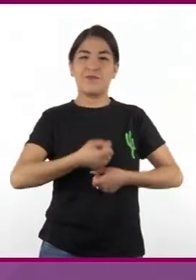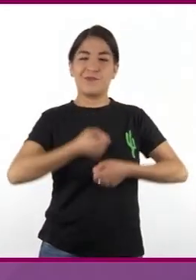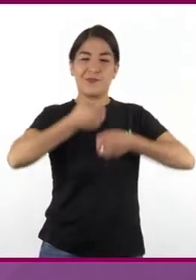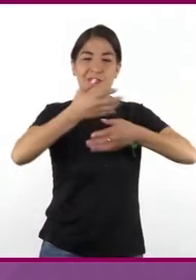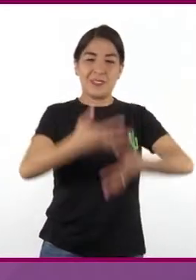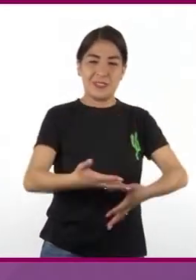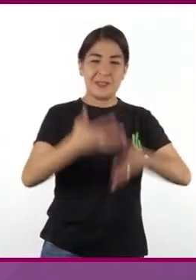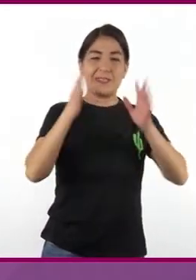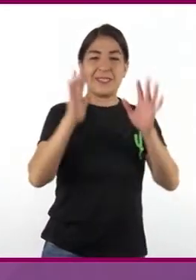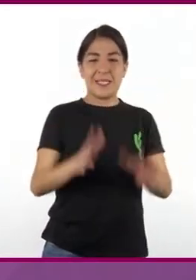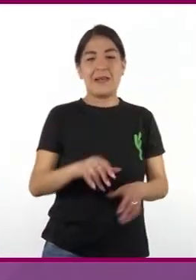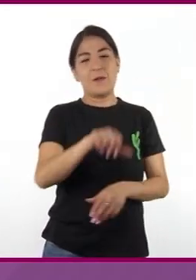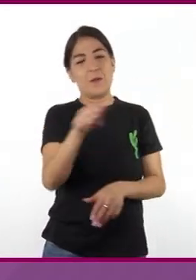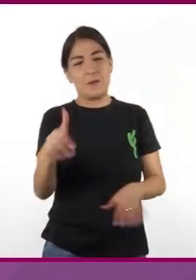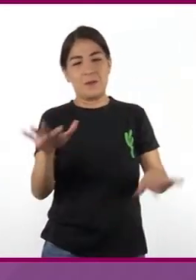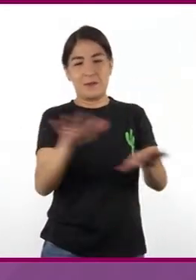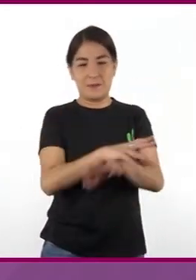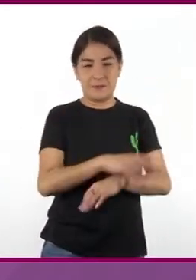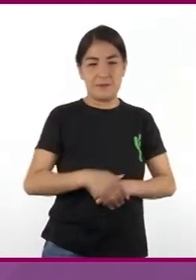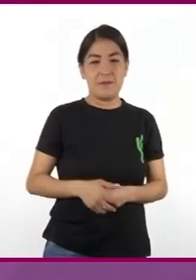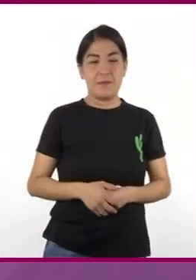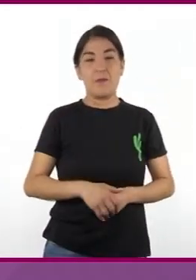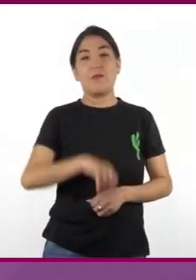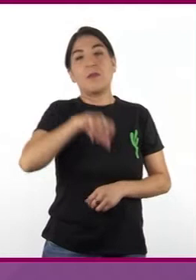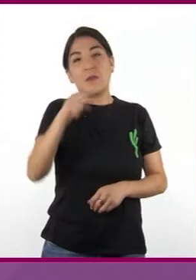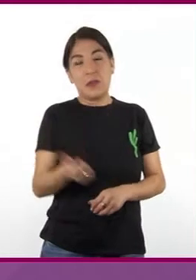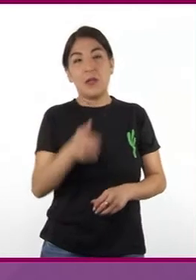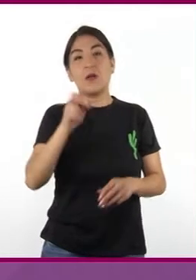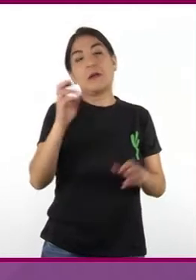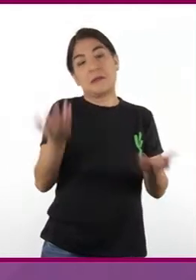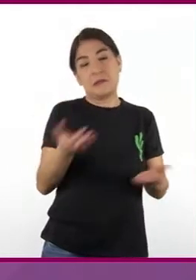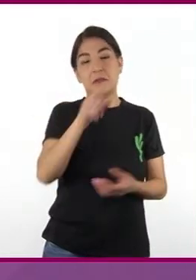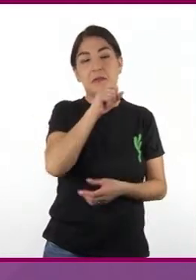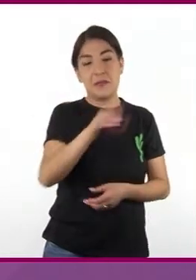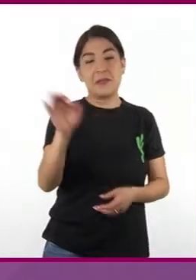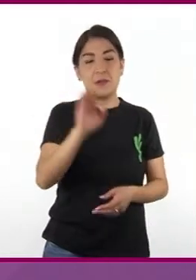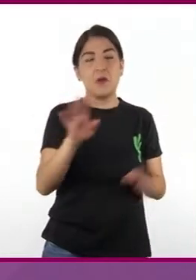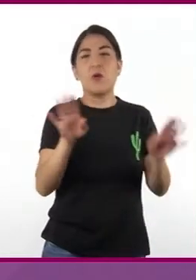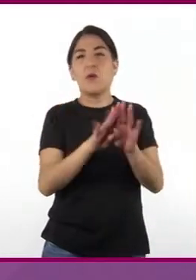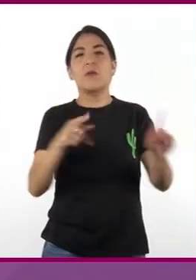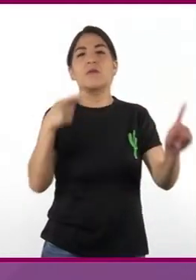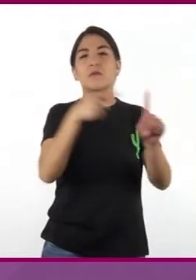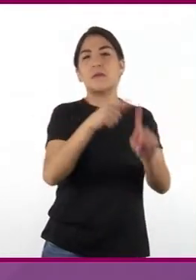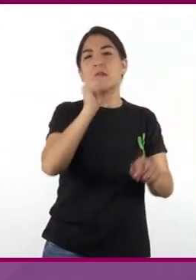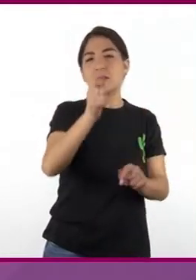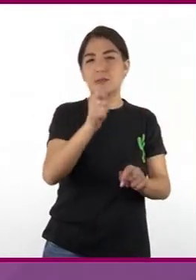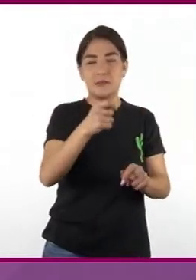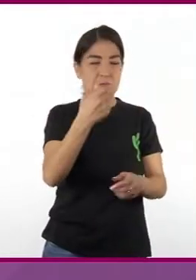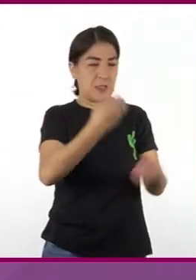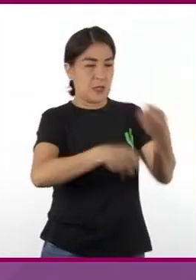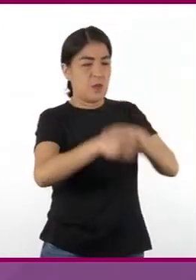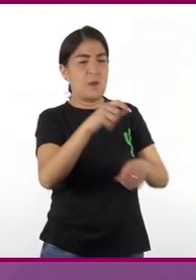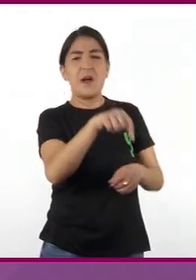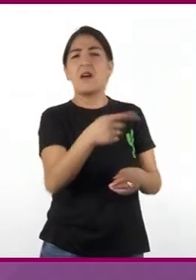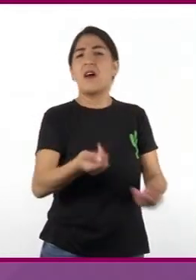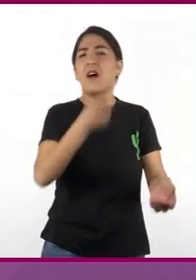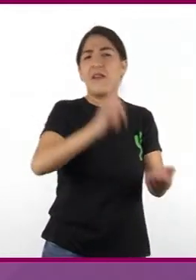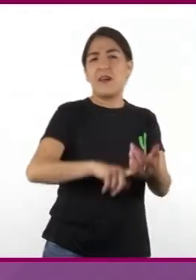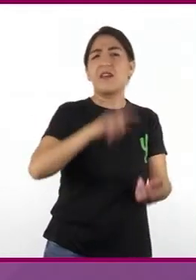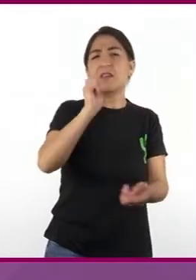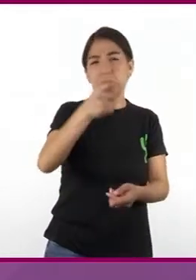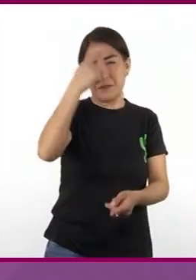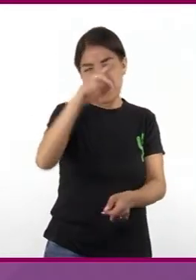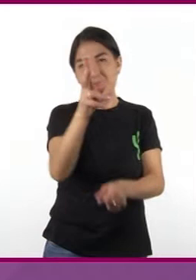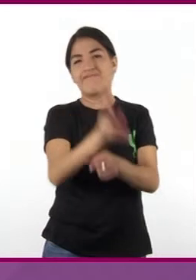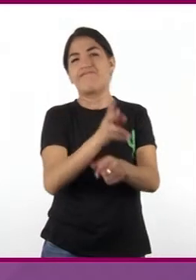una tercera persona, el prólogo expone de modo general los aspectos centrales de la obra que presenta y nos